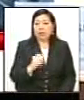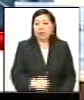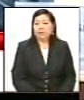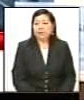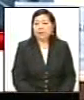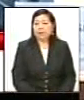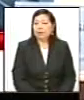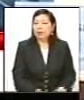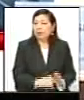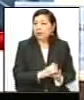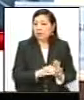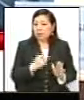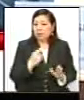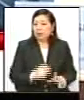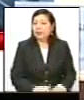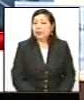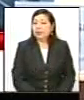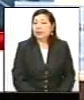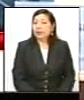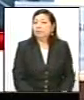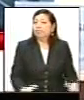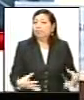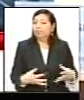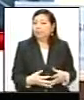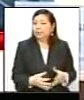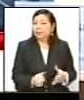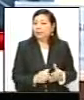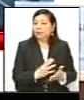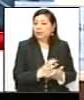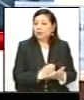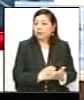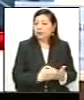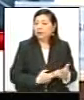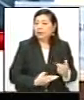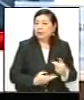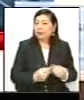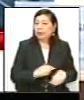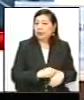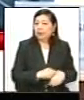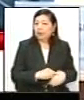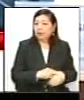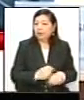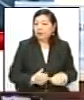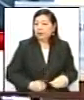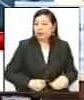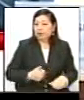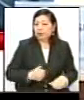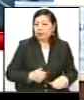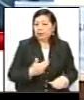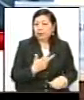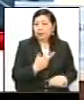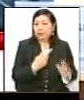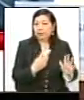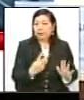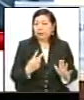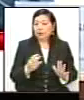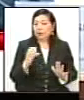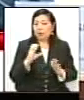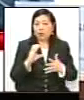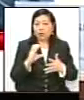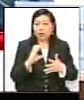inciso 2 de la Constitución Política y la comisión del delito de omisión, rehusamiento y demora de actos funcionales sancionado en el artículo 377 del Código